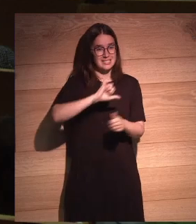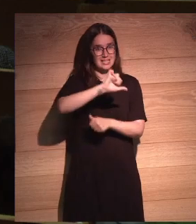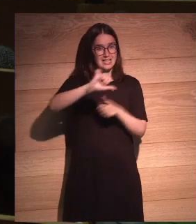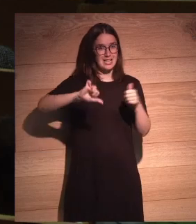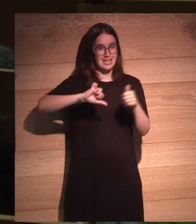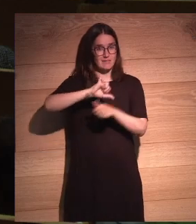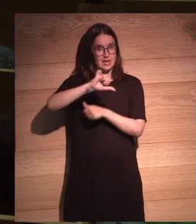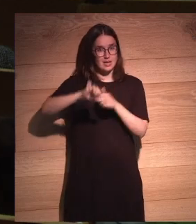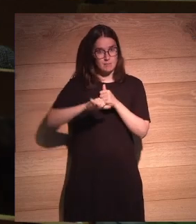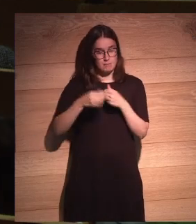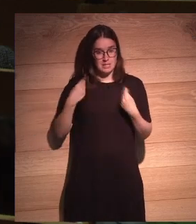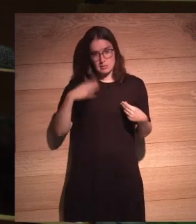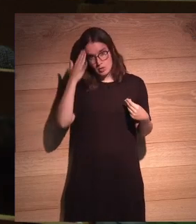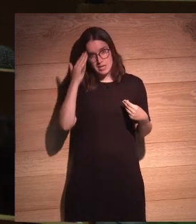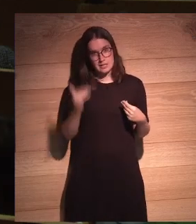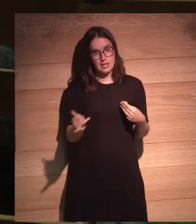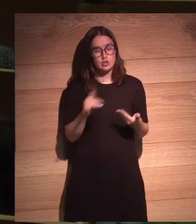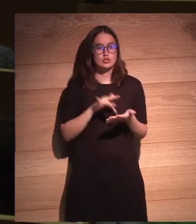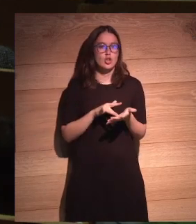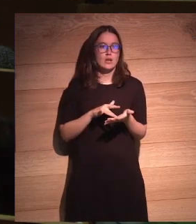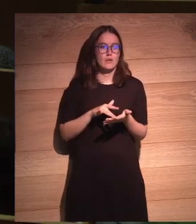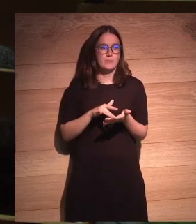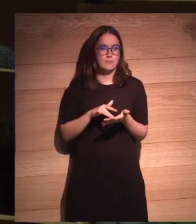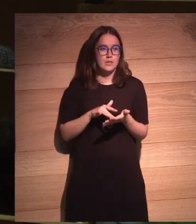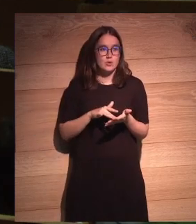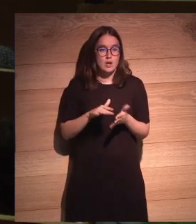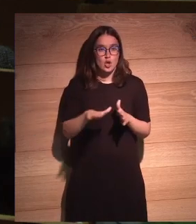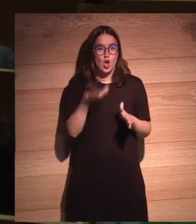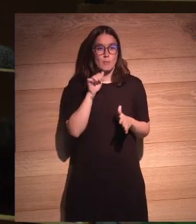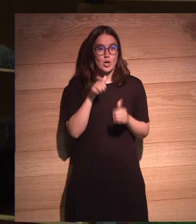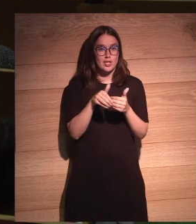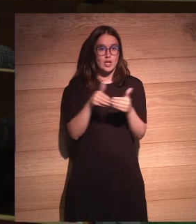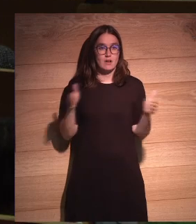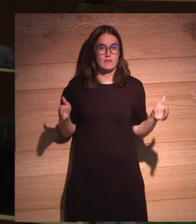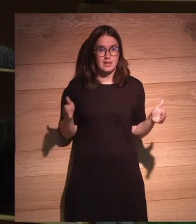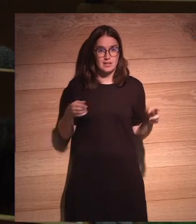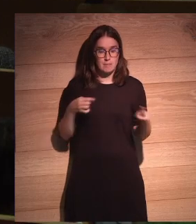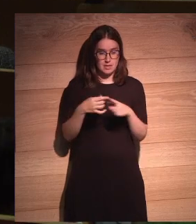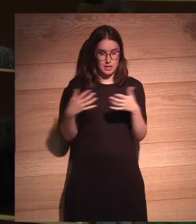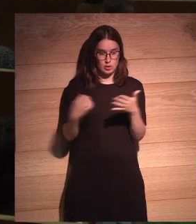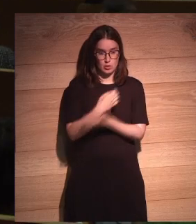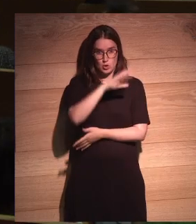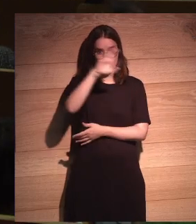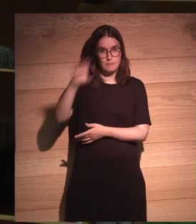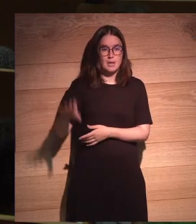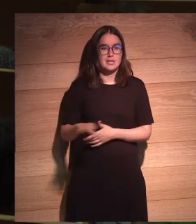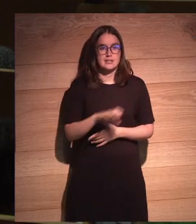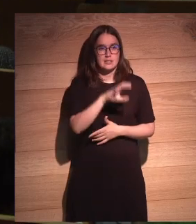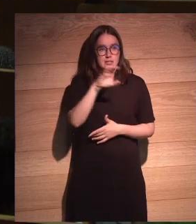CARICOM, entre los cuales está Haití. Hicimos una convocatoria abierta para que todos esos